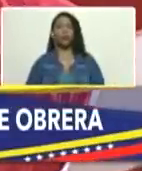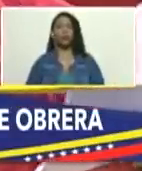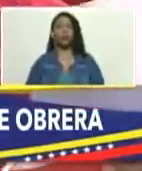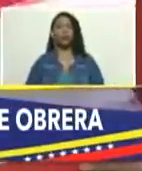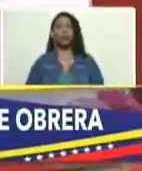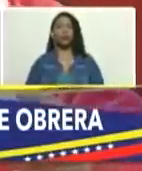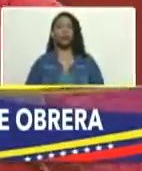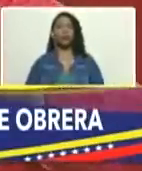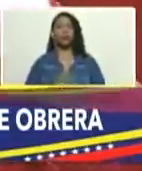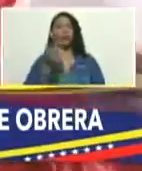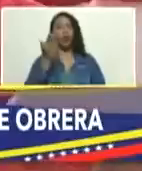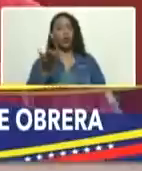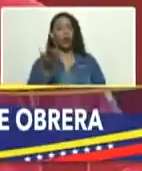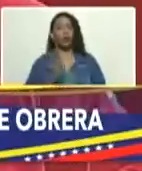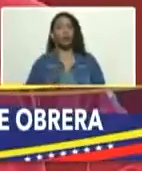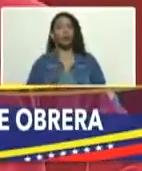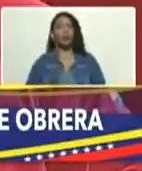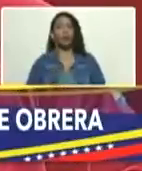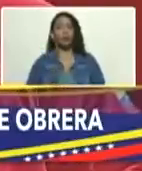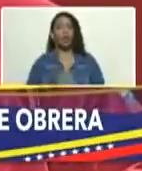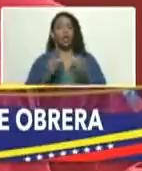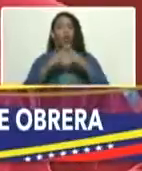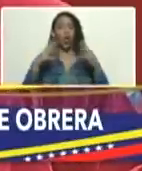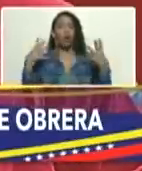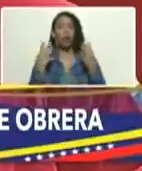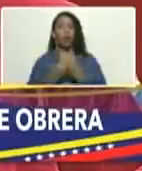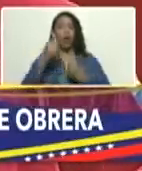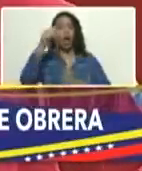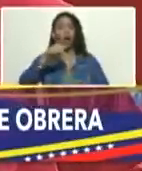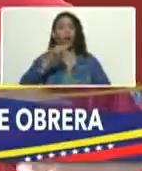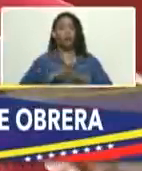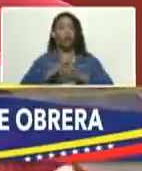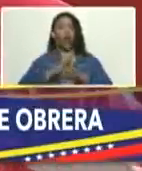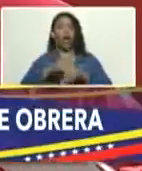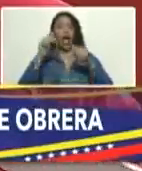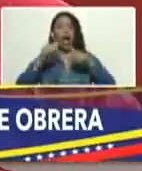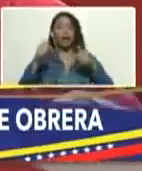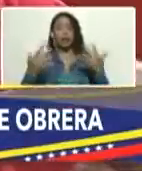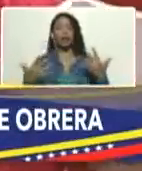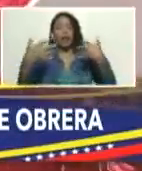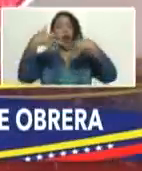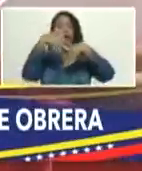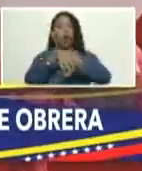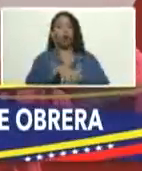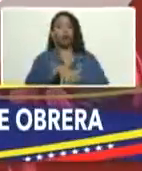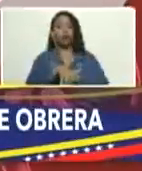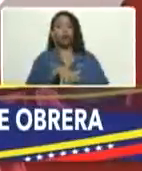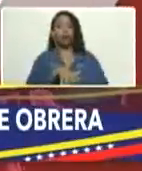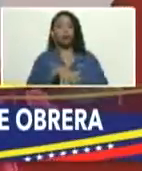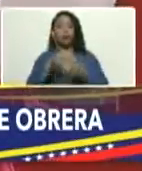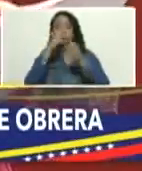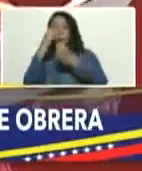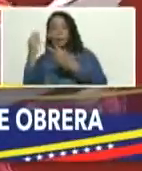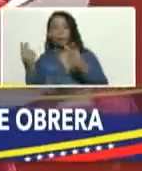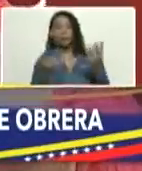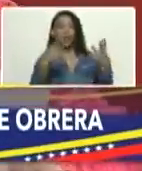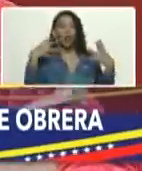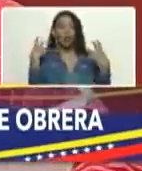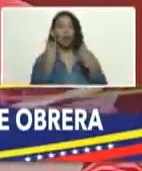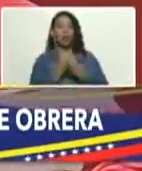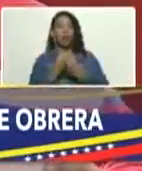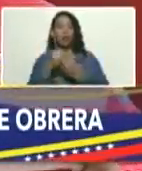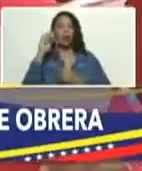que usted y todos los compañeros aquí, porque esta integración y la bienvenida del compañero